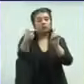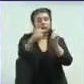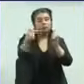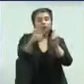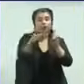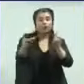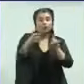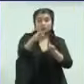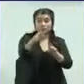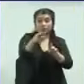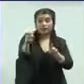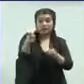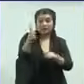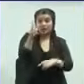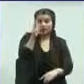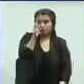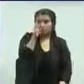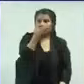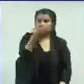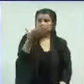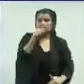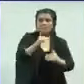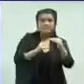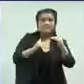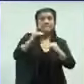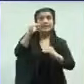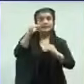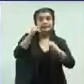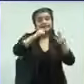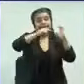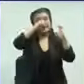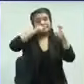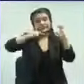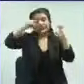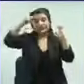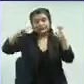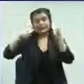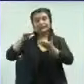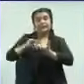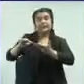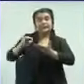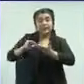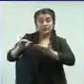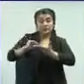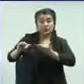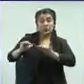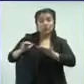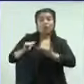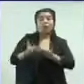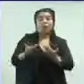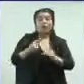para destacar los incrementos en la tendencia del gasto, el primero